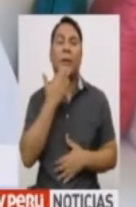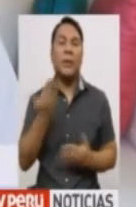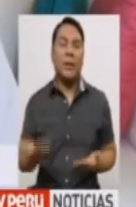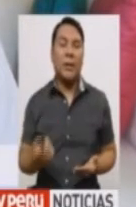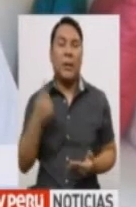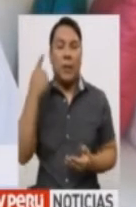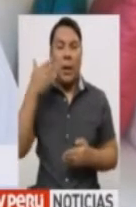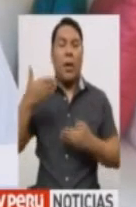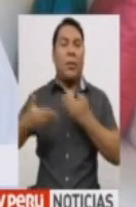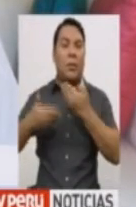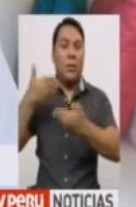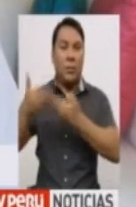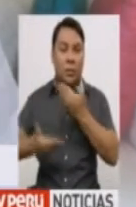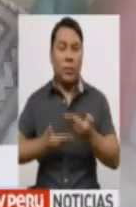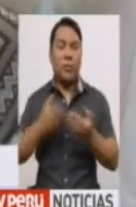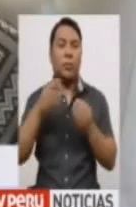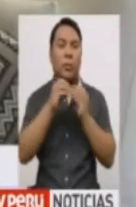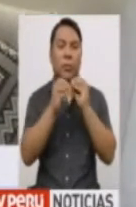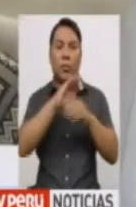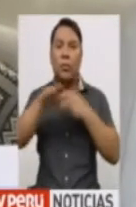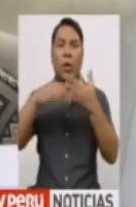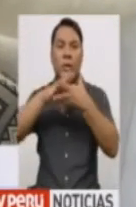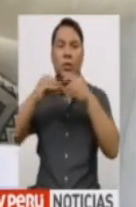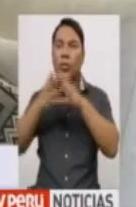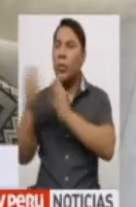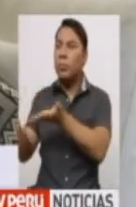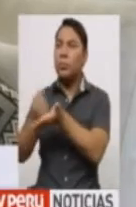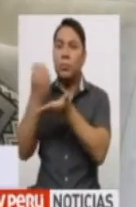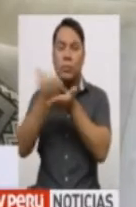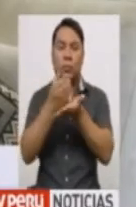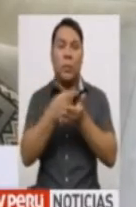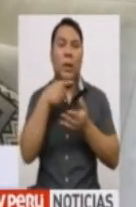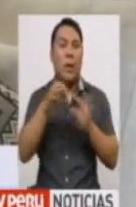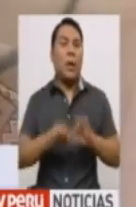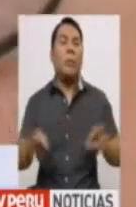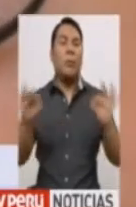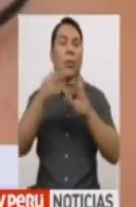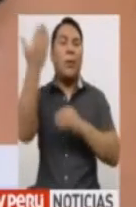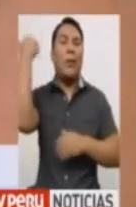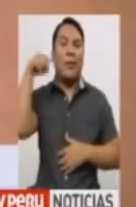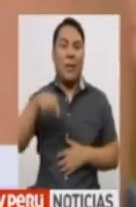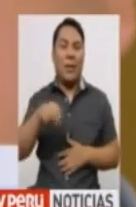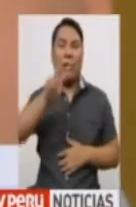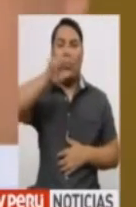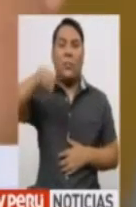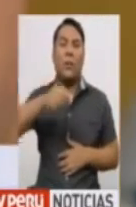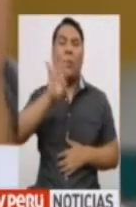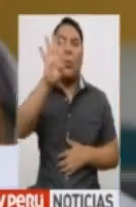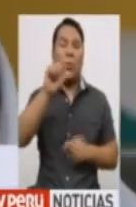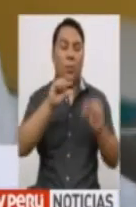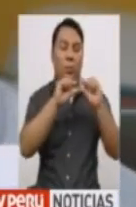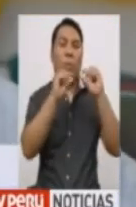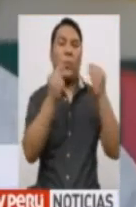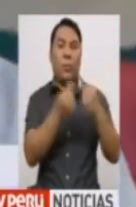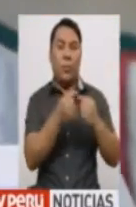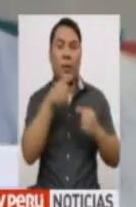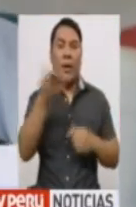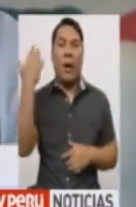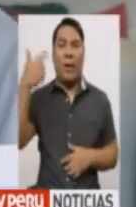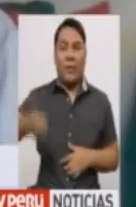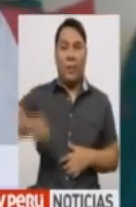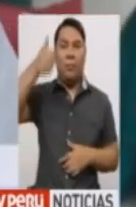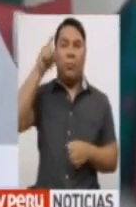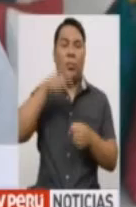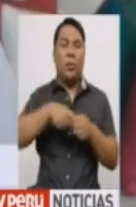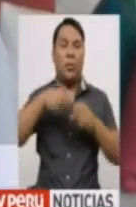el desarrollo y en la construcción del caso. Recordó el importante aporte que tuvo en el 2004 la Procuraduría ad hoc que él encabezó para